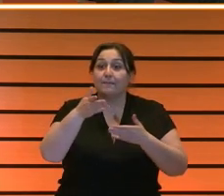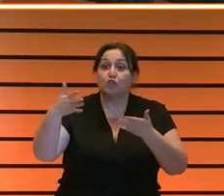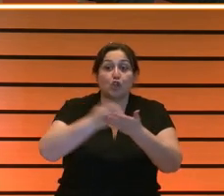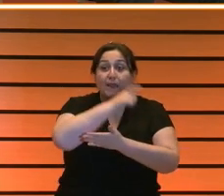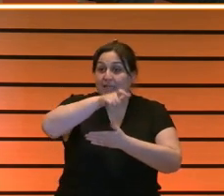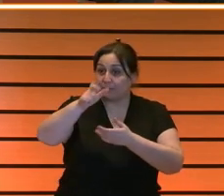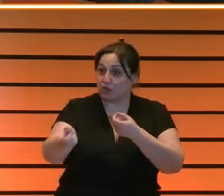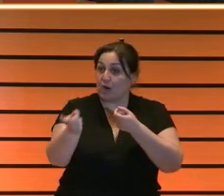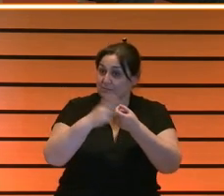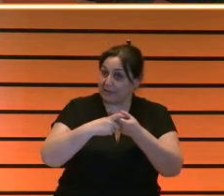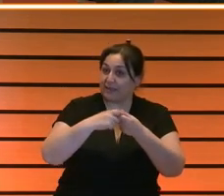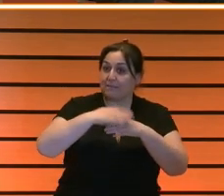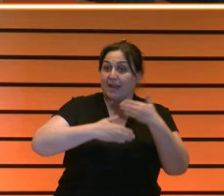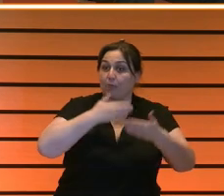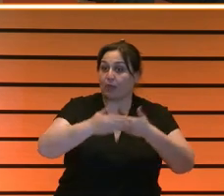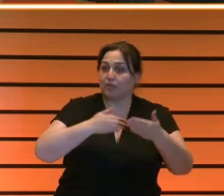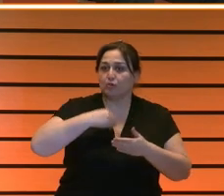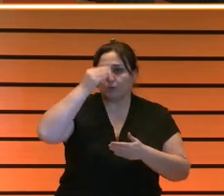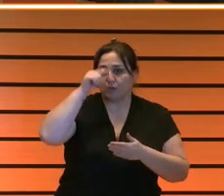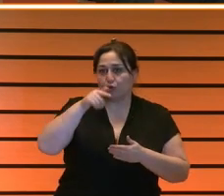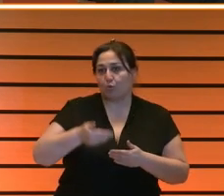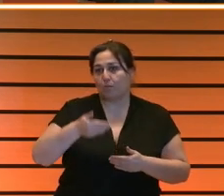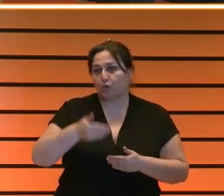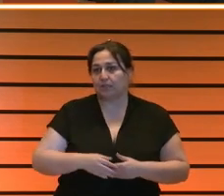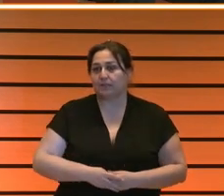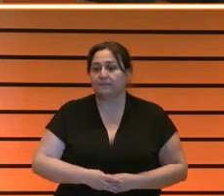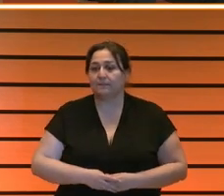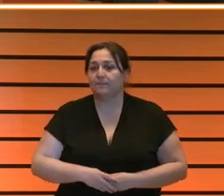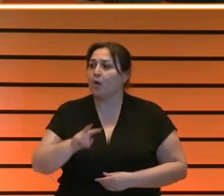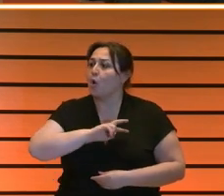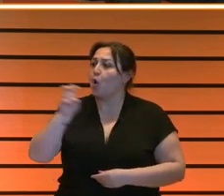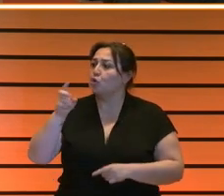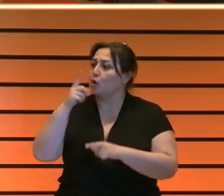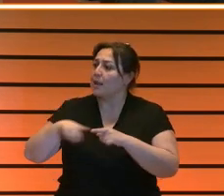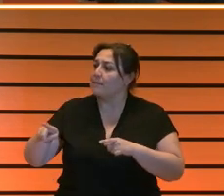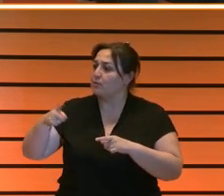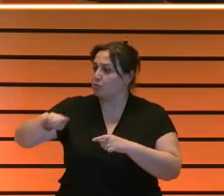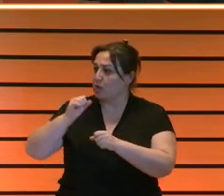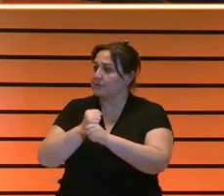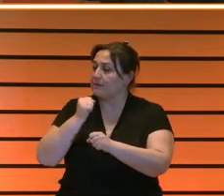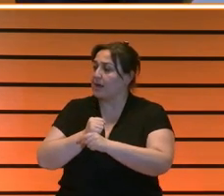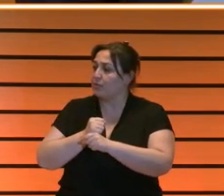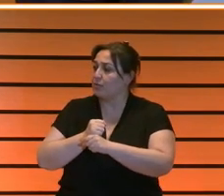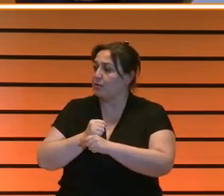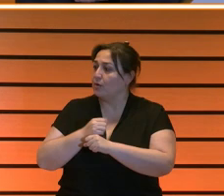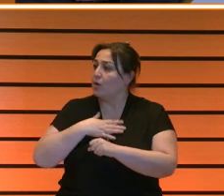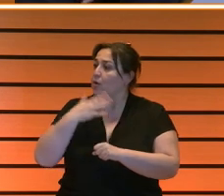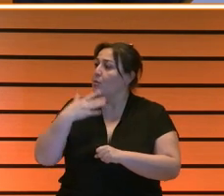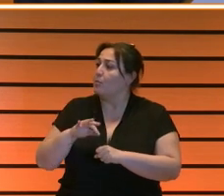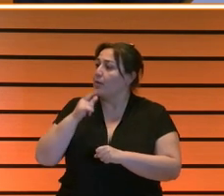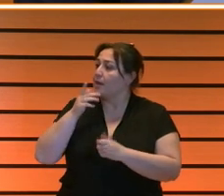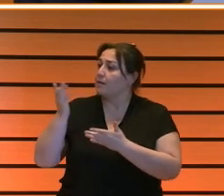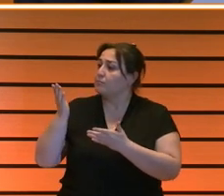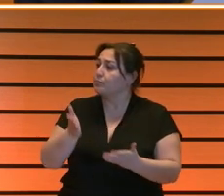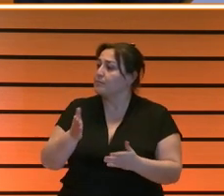a profesionales a mí me parece que es clave y hay otro elemento que estáis trabajando y es poder poner